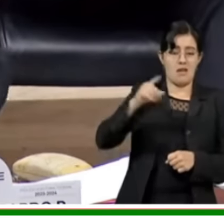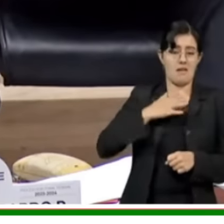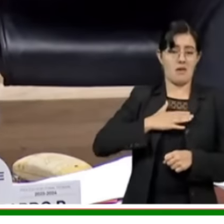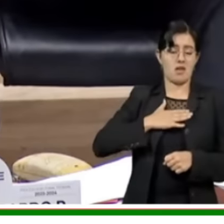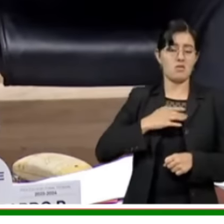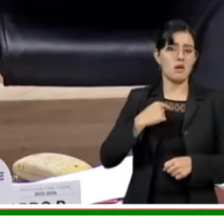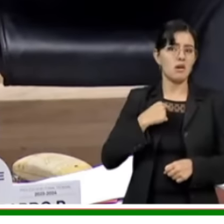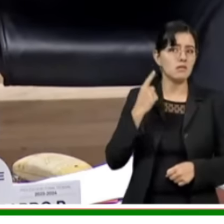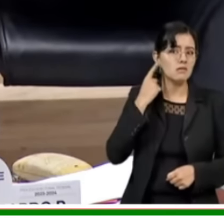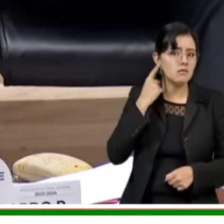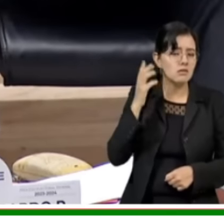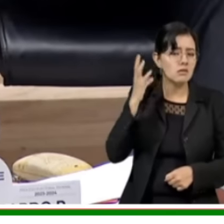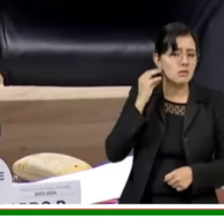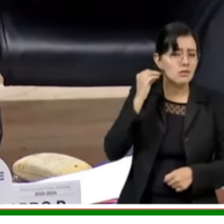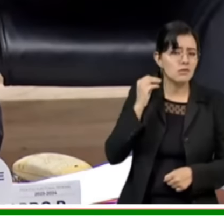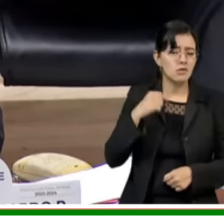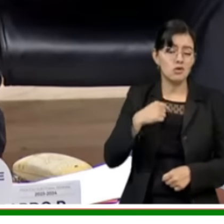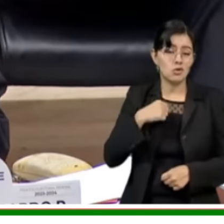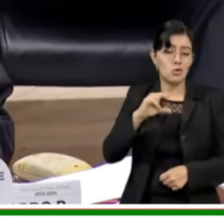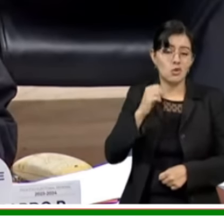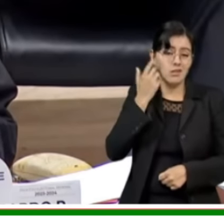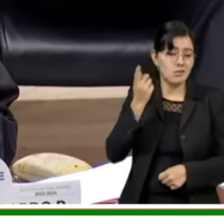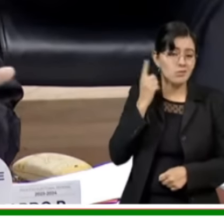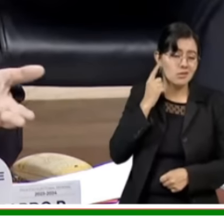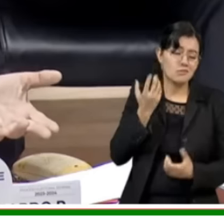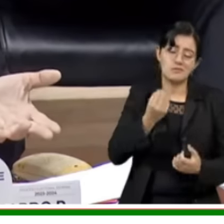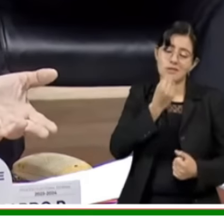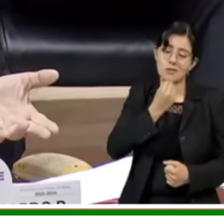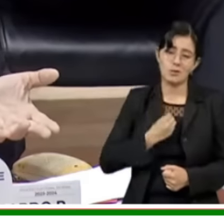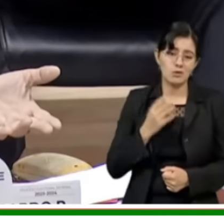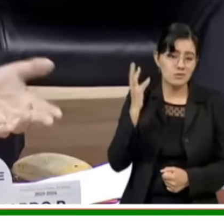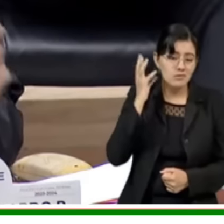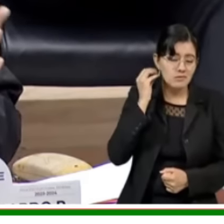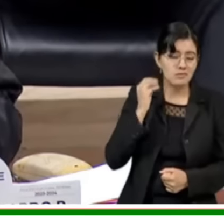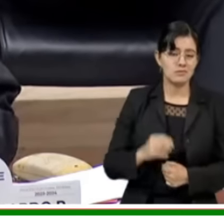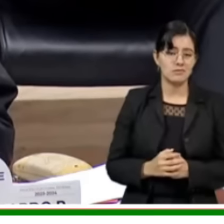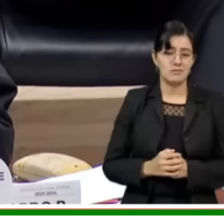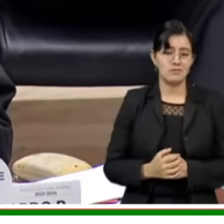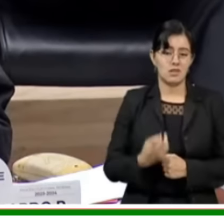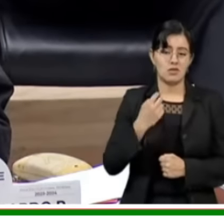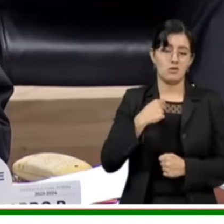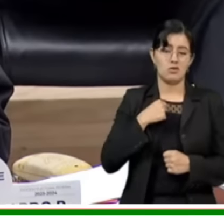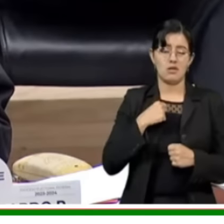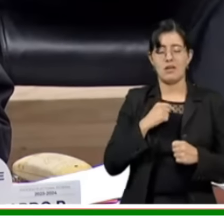baño Ahí los oigo aunque no los quisiera oír Entonces no estoy evadiendo yo